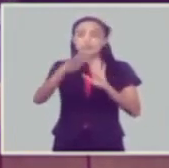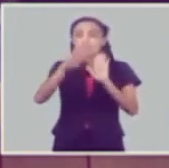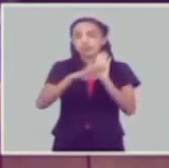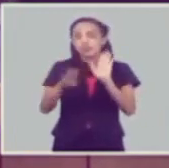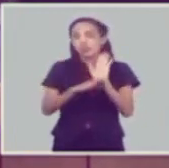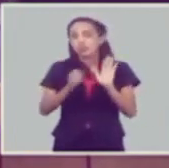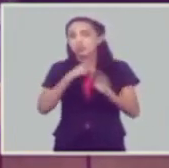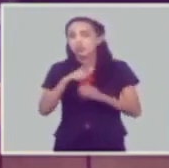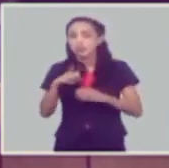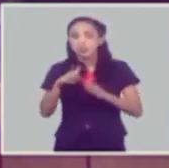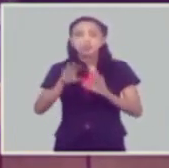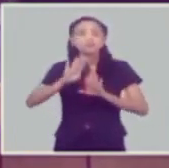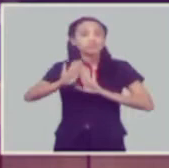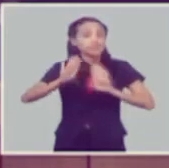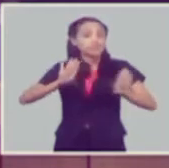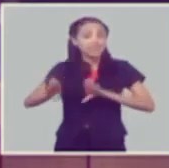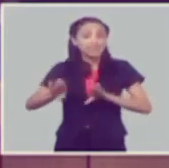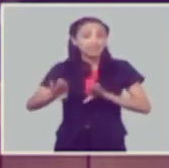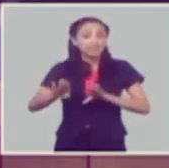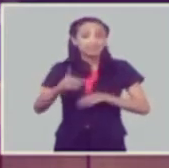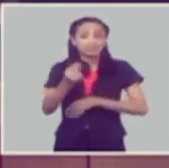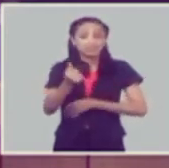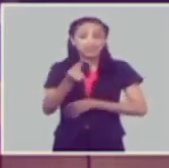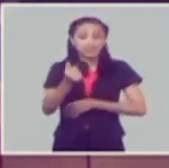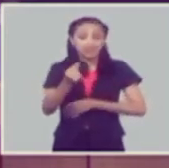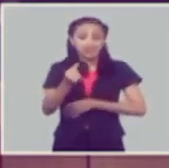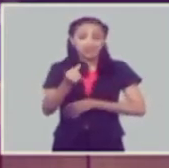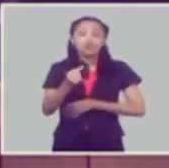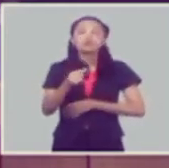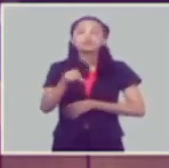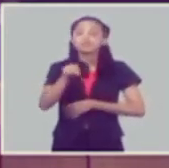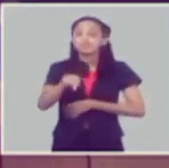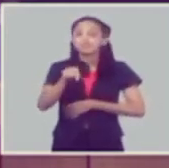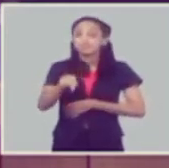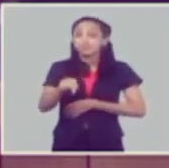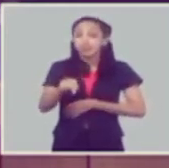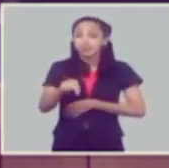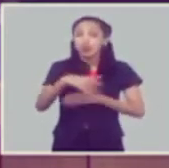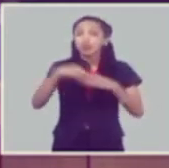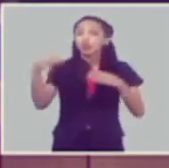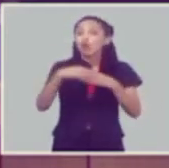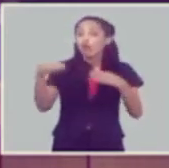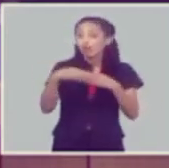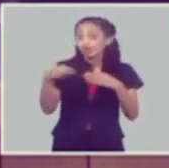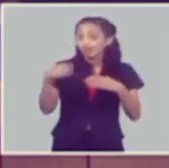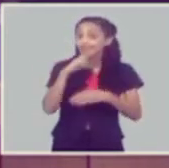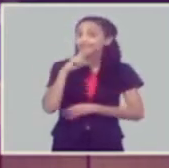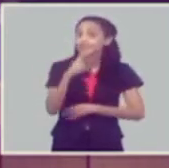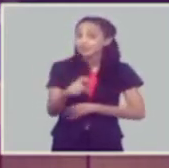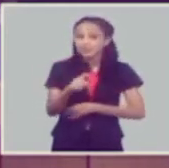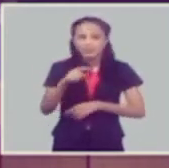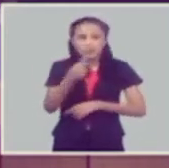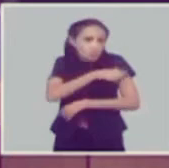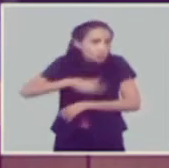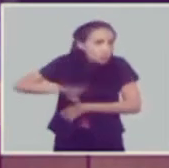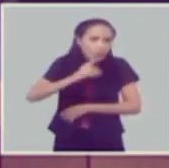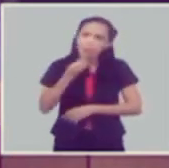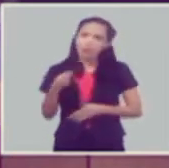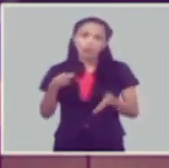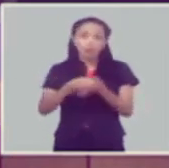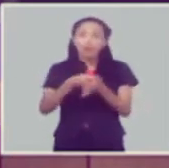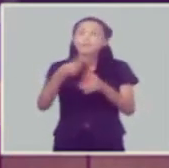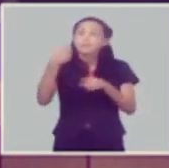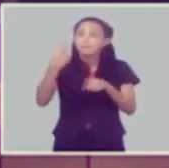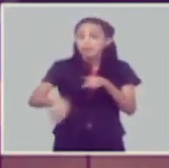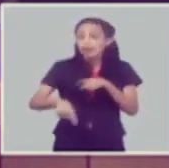en moneda libremente convertible, tan cuestionadas, pero imprescindibles para incentivar remesas,